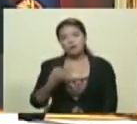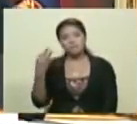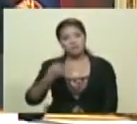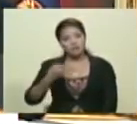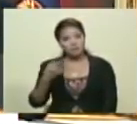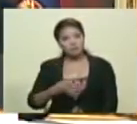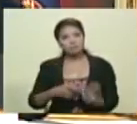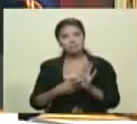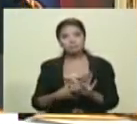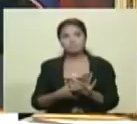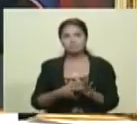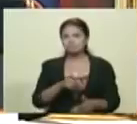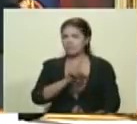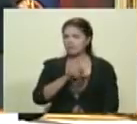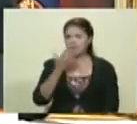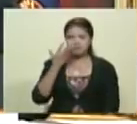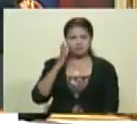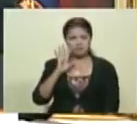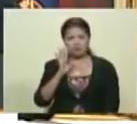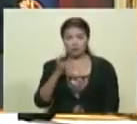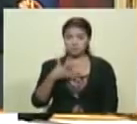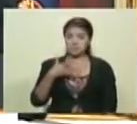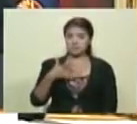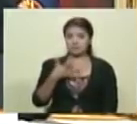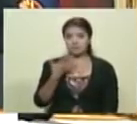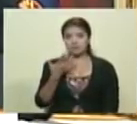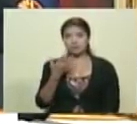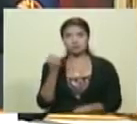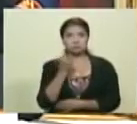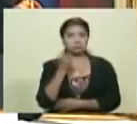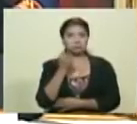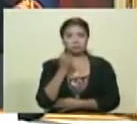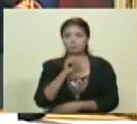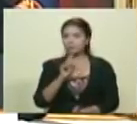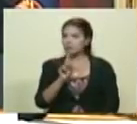verdad. Que nadie se crea o se siente indiferente